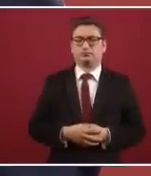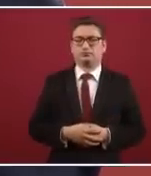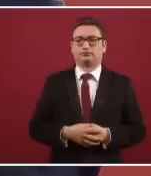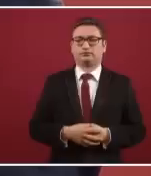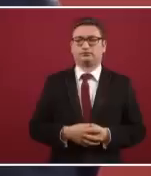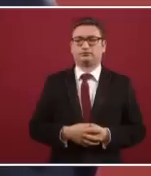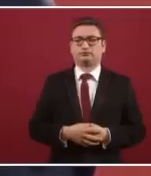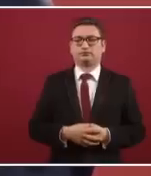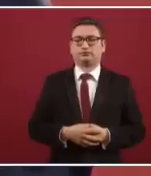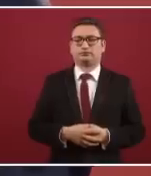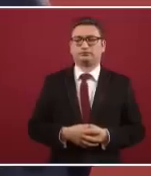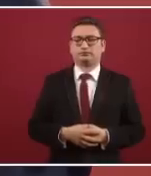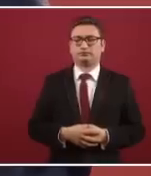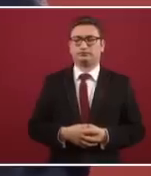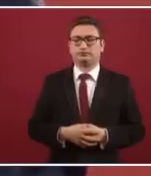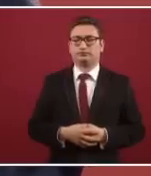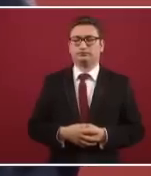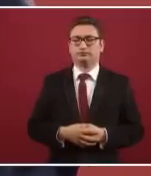hasta podría